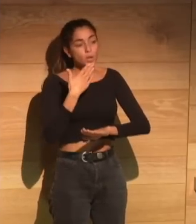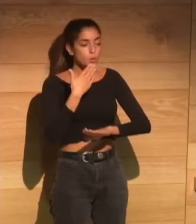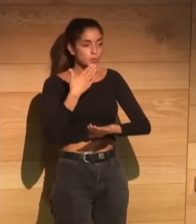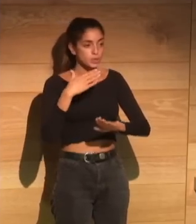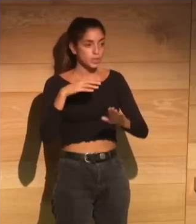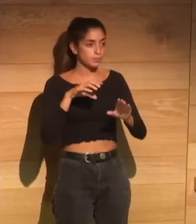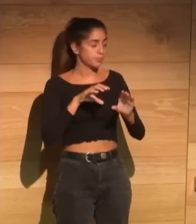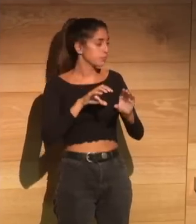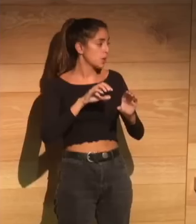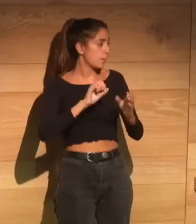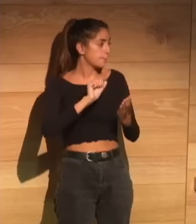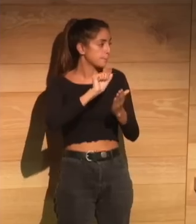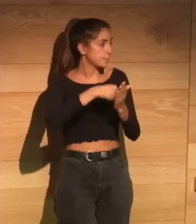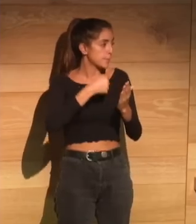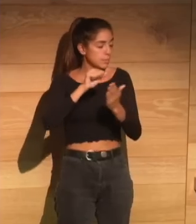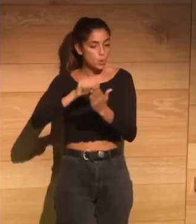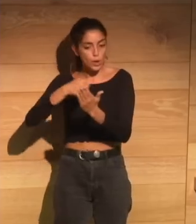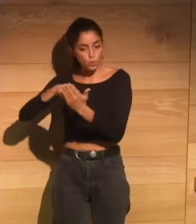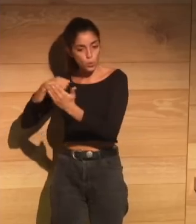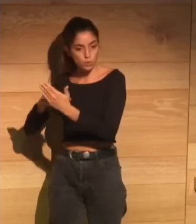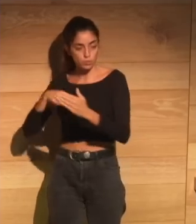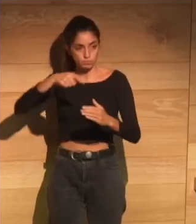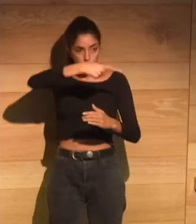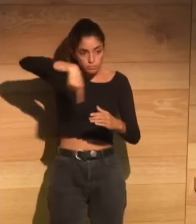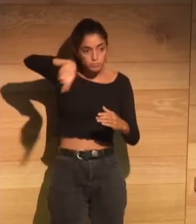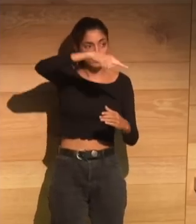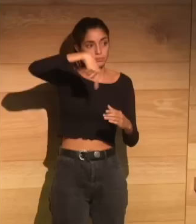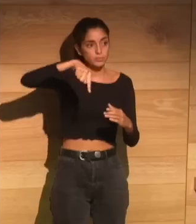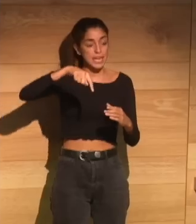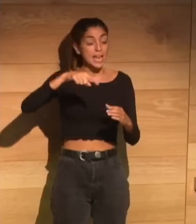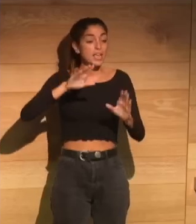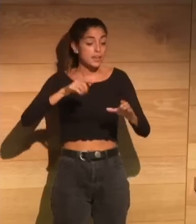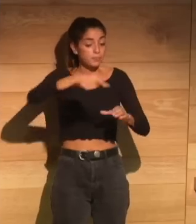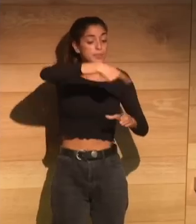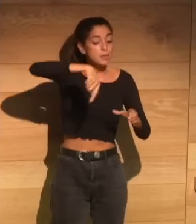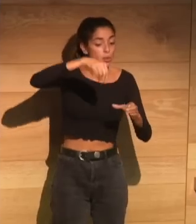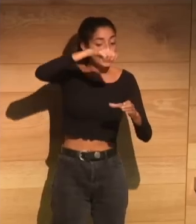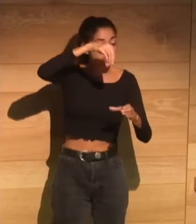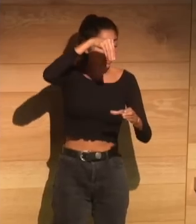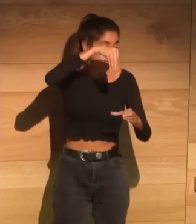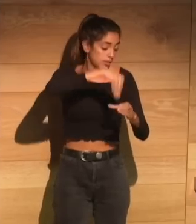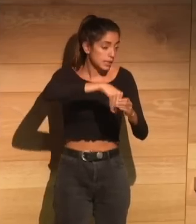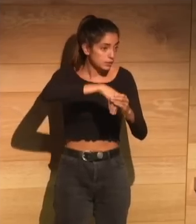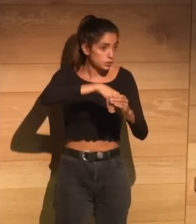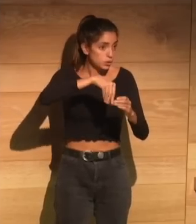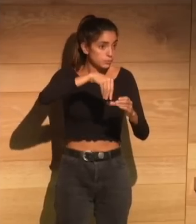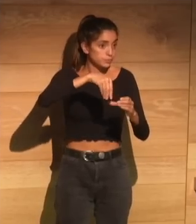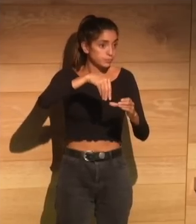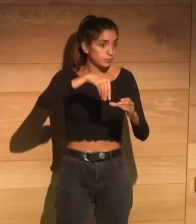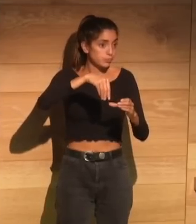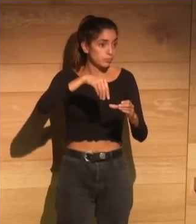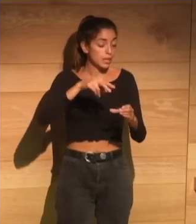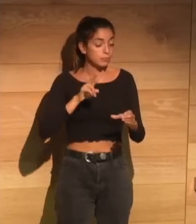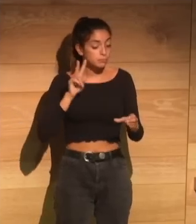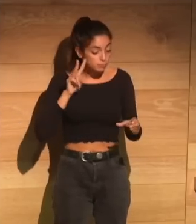superior encima de la cenefa. Efectivamente. Y en el interior del tambor tienes diferentes fases de un movimiento. Así que tú te asomas a